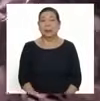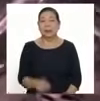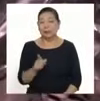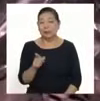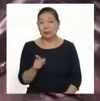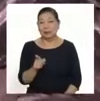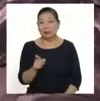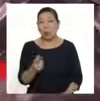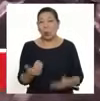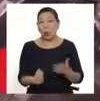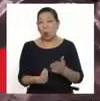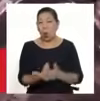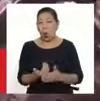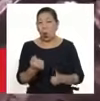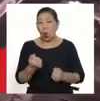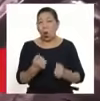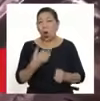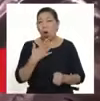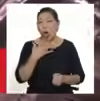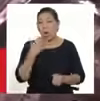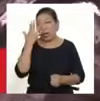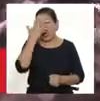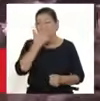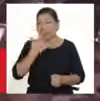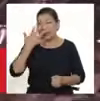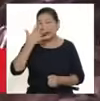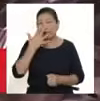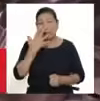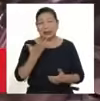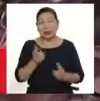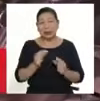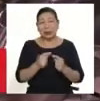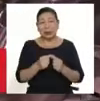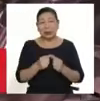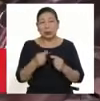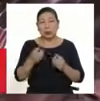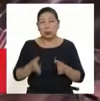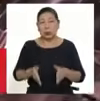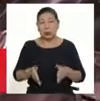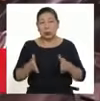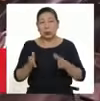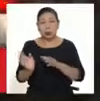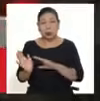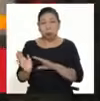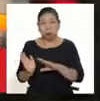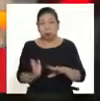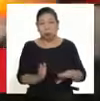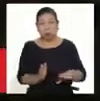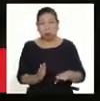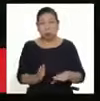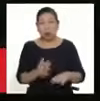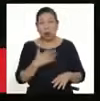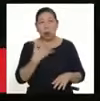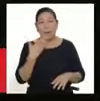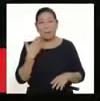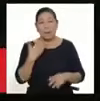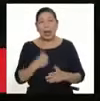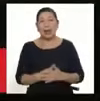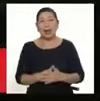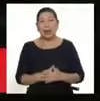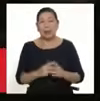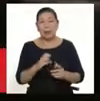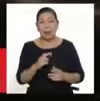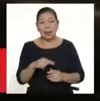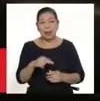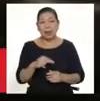Así quedó esta moderna camioneta color negro, tras impactar contra un grupo electrógeno que era remolcado por un vehículo de color blanco de